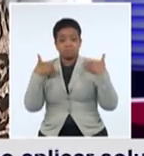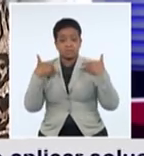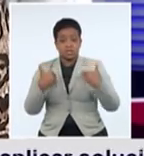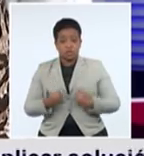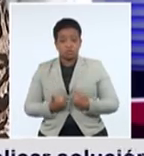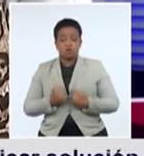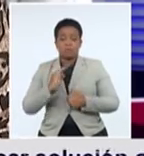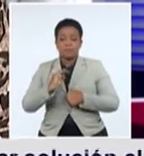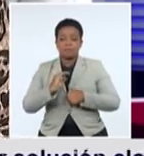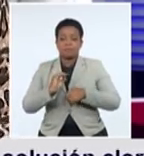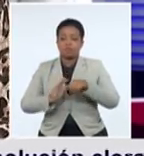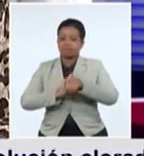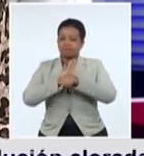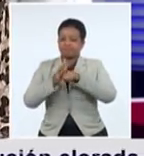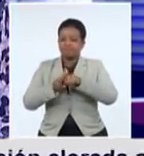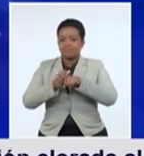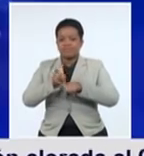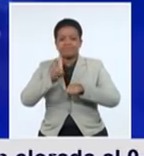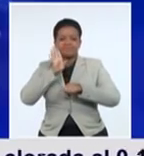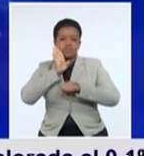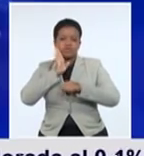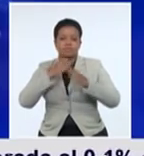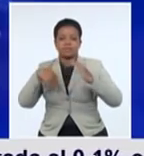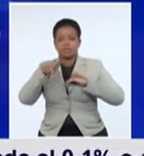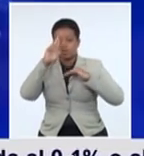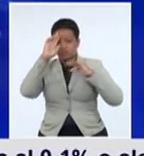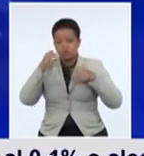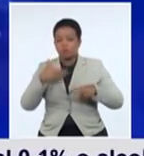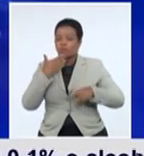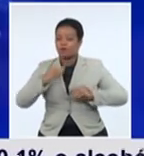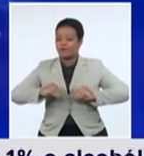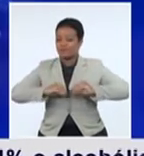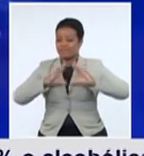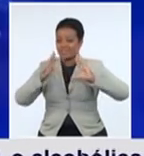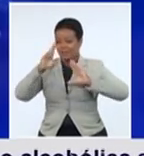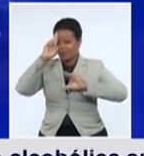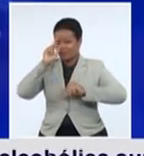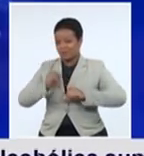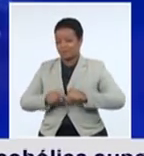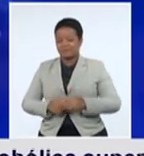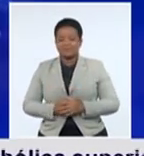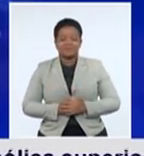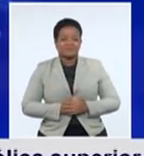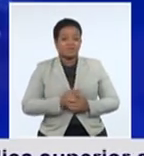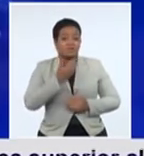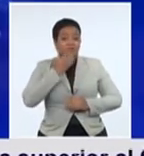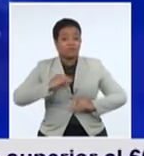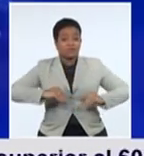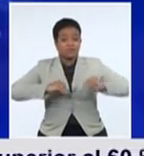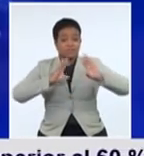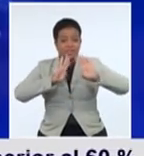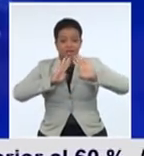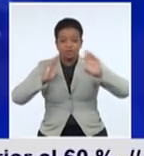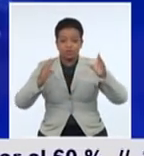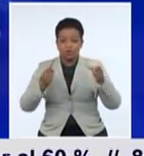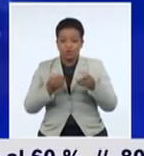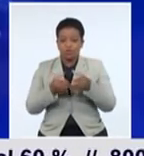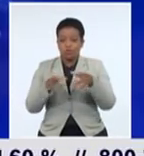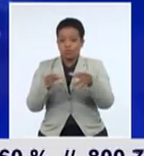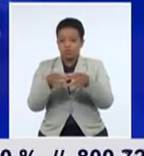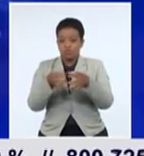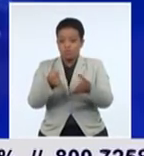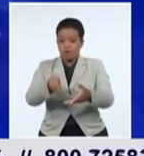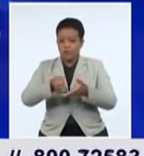del Ministerio de Salud Pública. Doctor, buenos días, bienvenido. Buen día, Gisela, buenos días a todo el equipo que hace posible